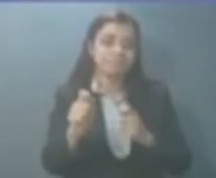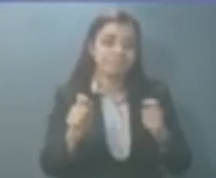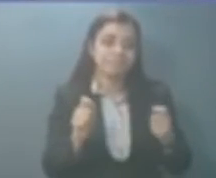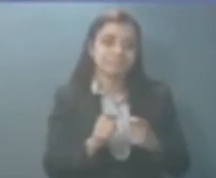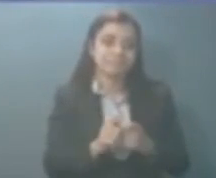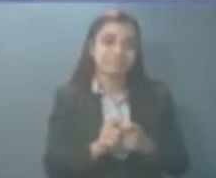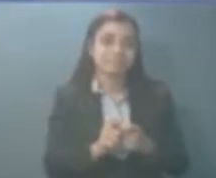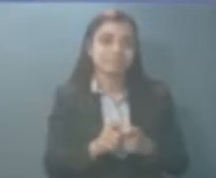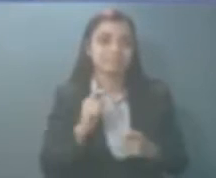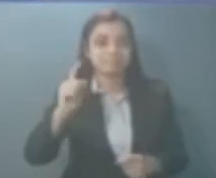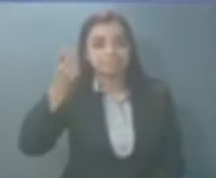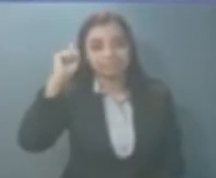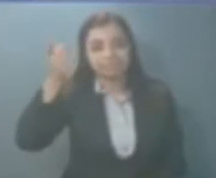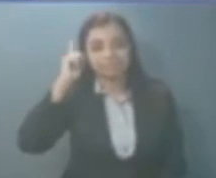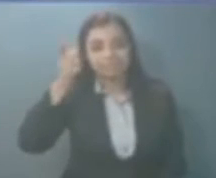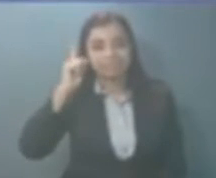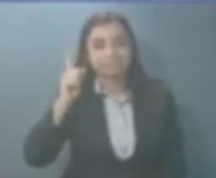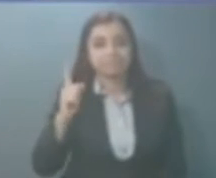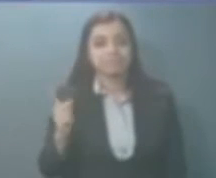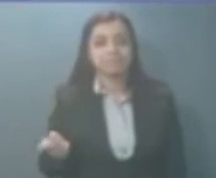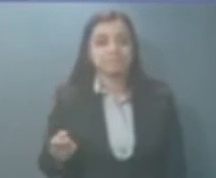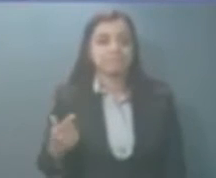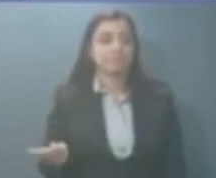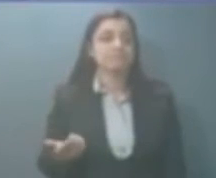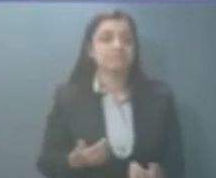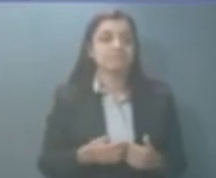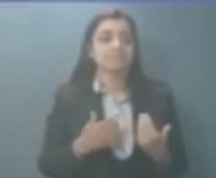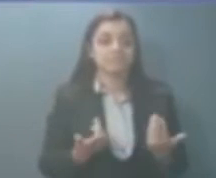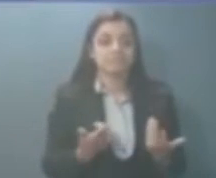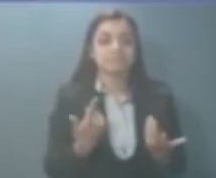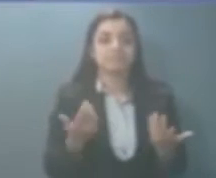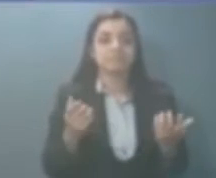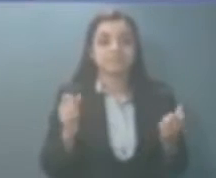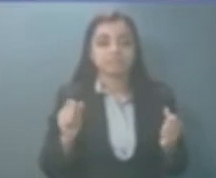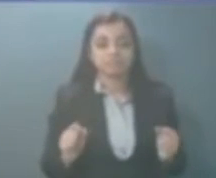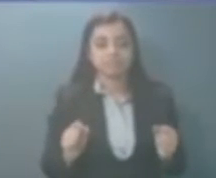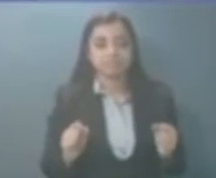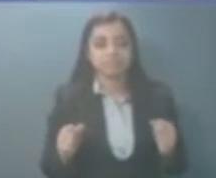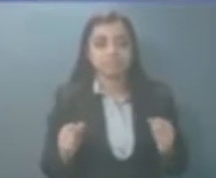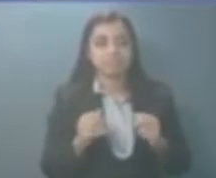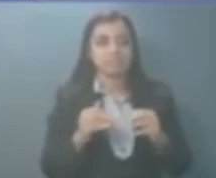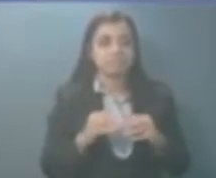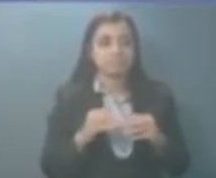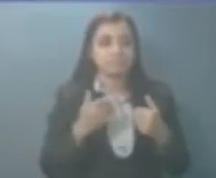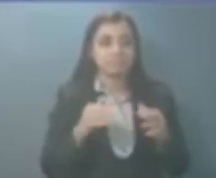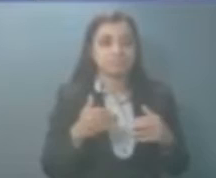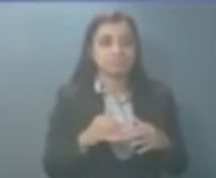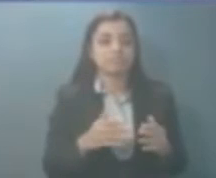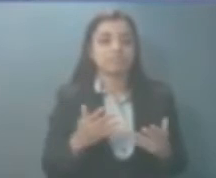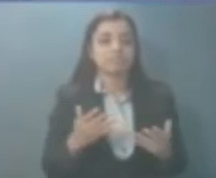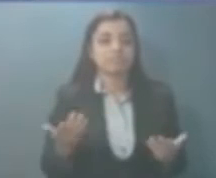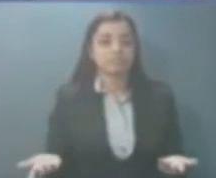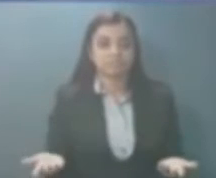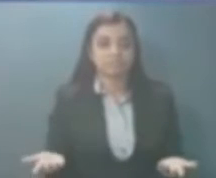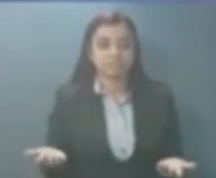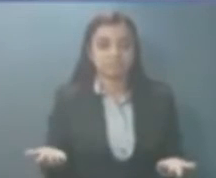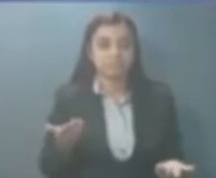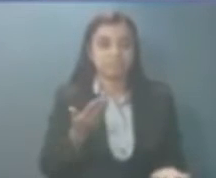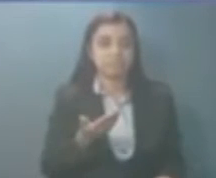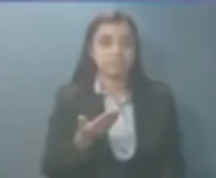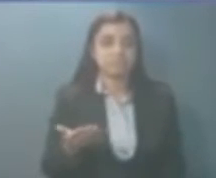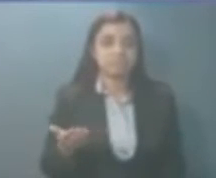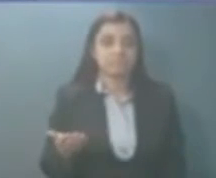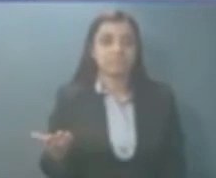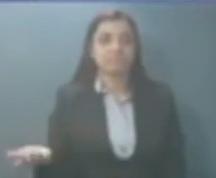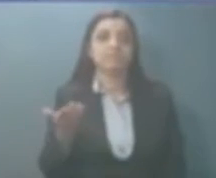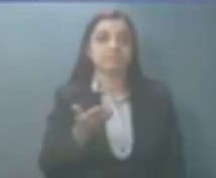todos los docentes de nuevo ingreso y que se están preguntando cuáles son los criterios que se van a tomar en cuenta,